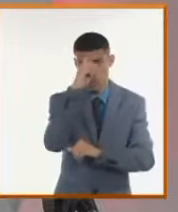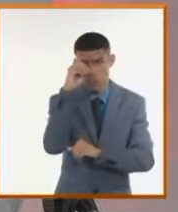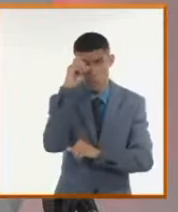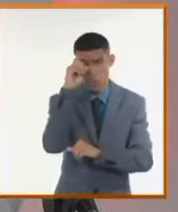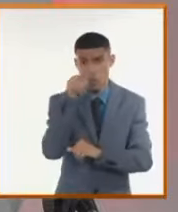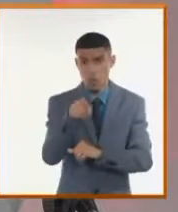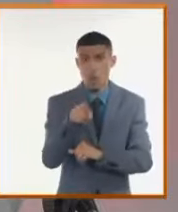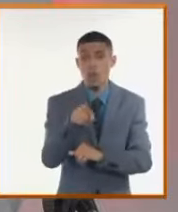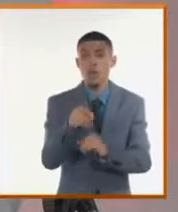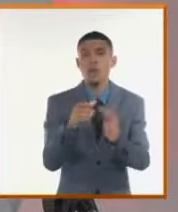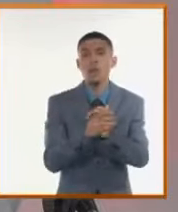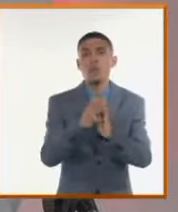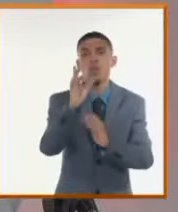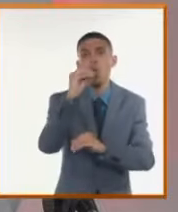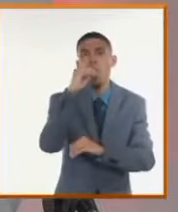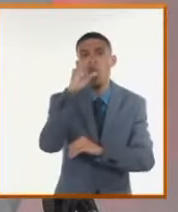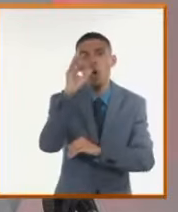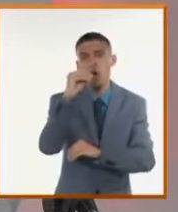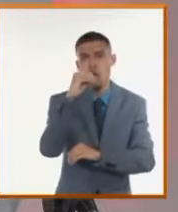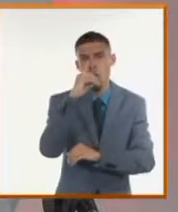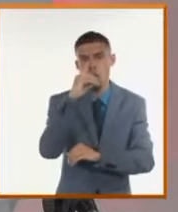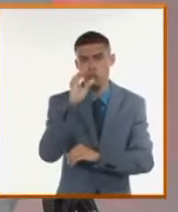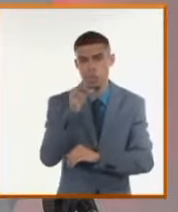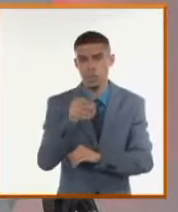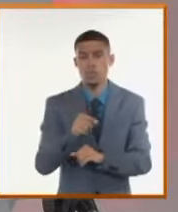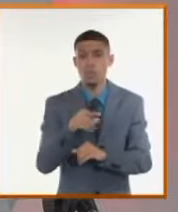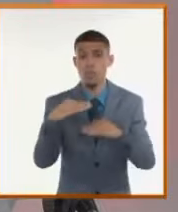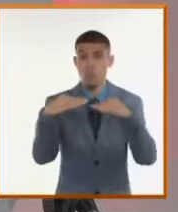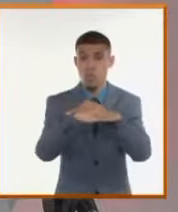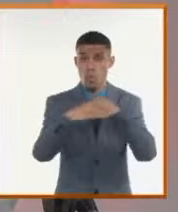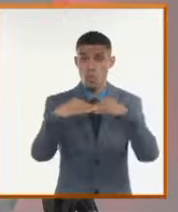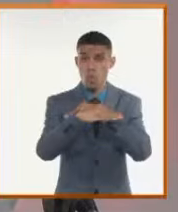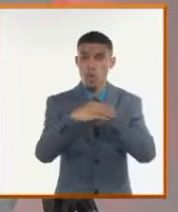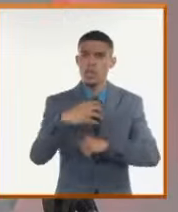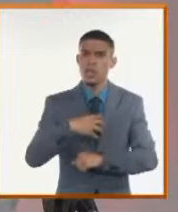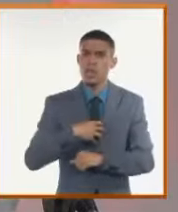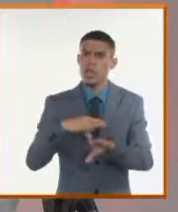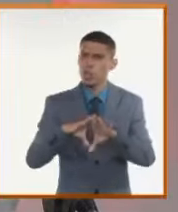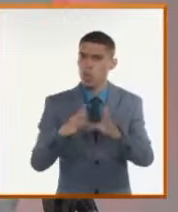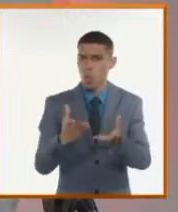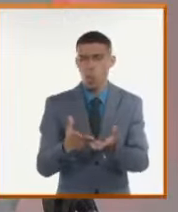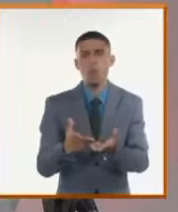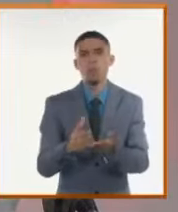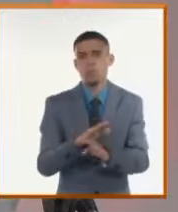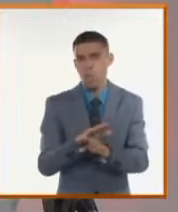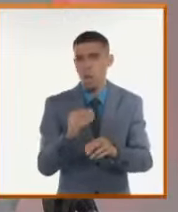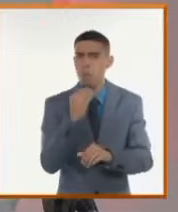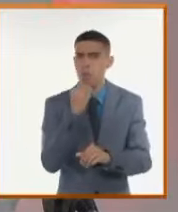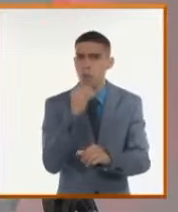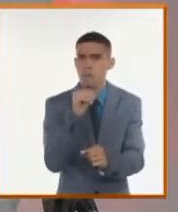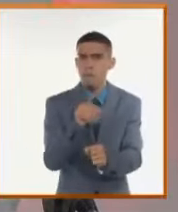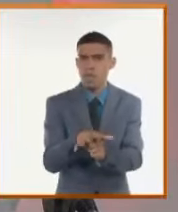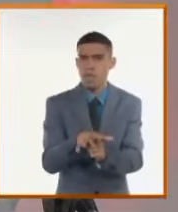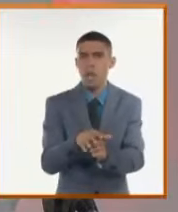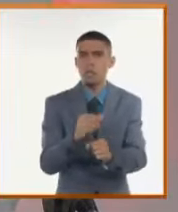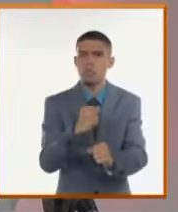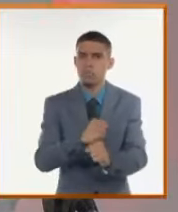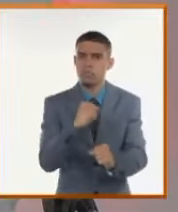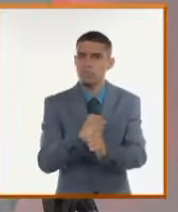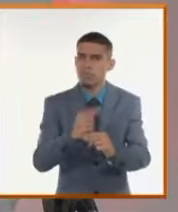hasta hasta morono Dávila eh ese puente hoy se cuenta con todos los recursos para para trabajar